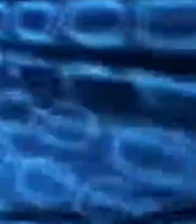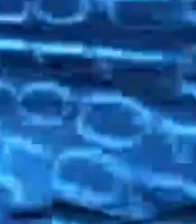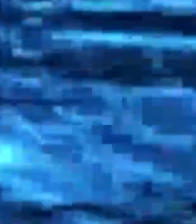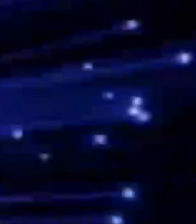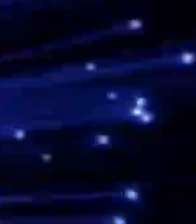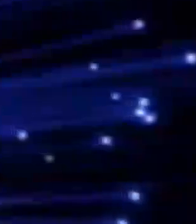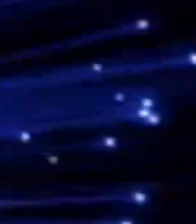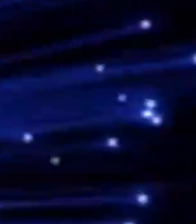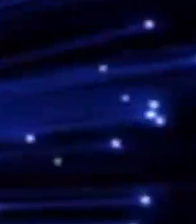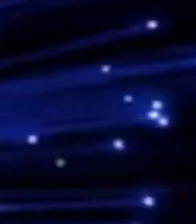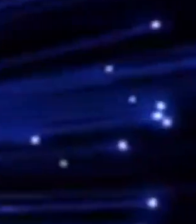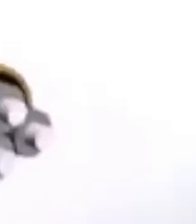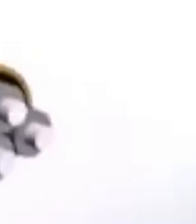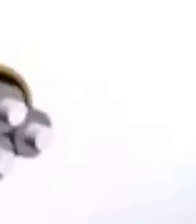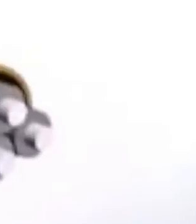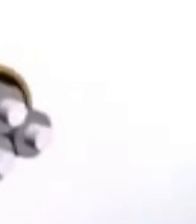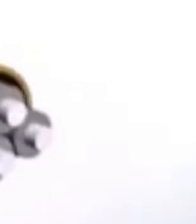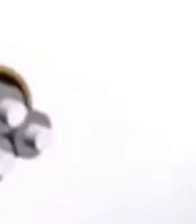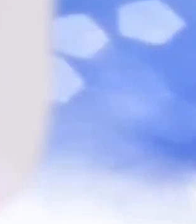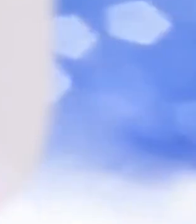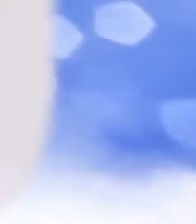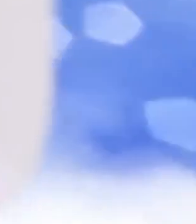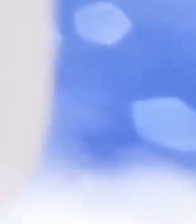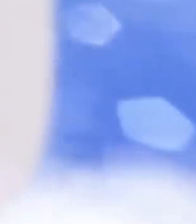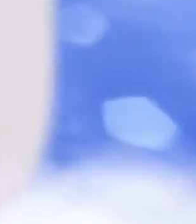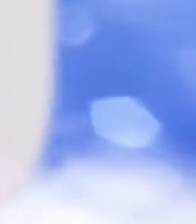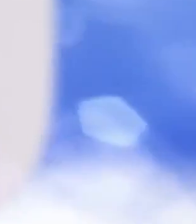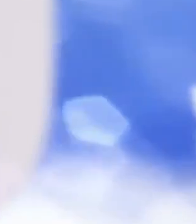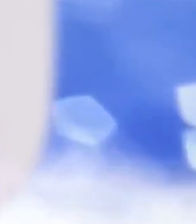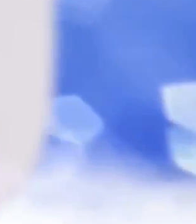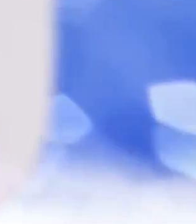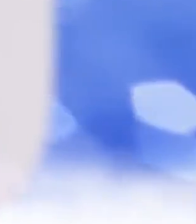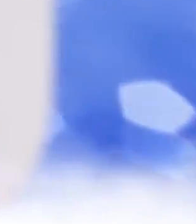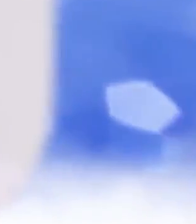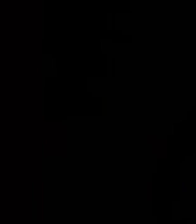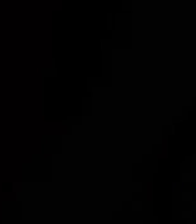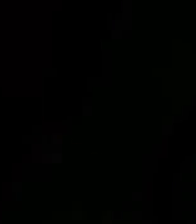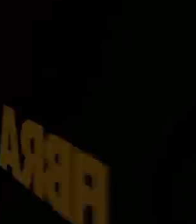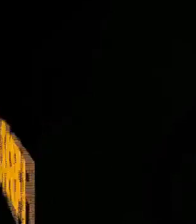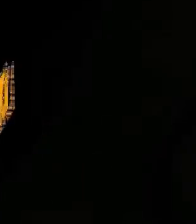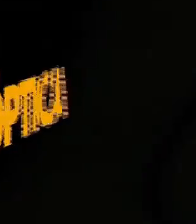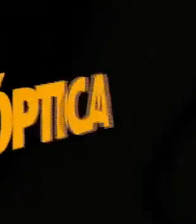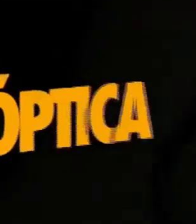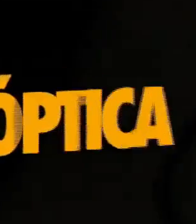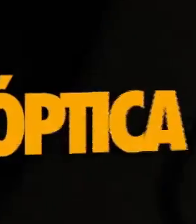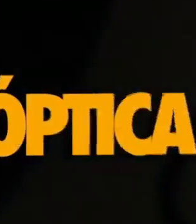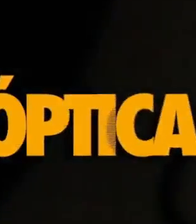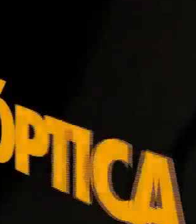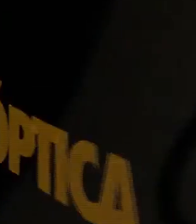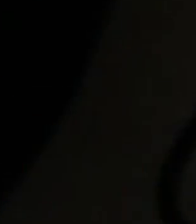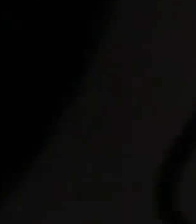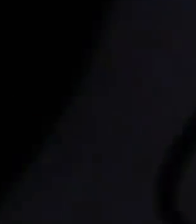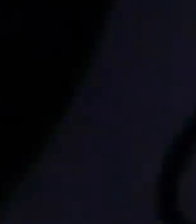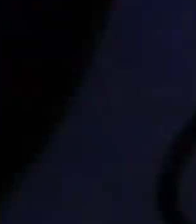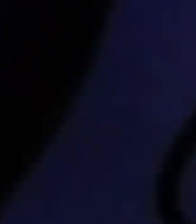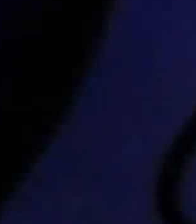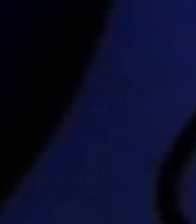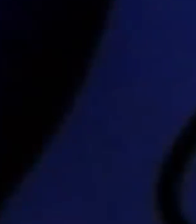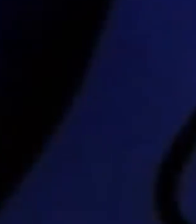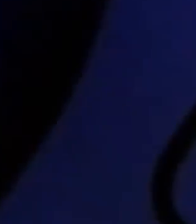¿El grosor de un filamento de fibra óptica es comparable al grosor de un cabello humano? La fibra óptica es una delgada hebra de